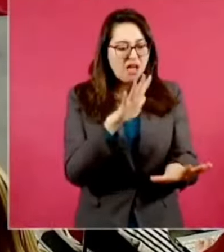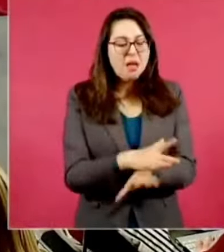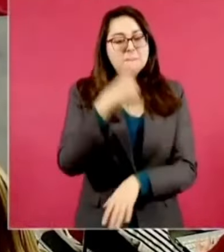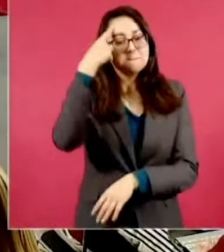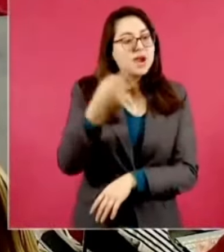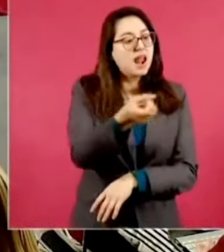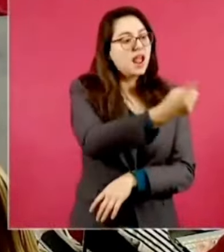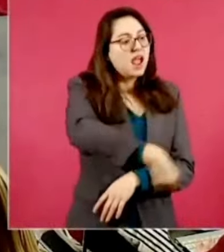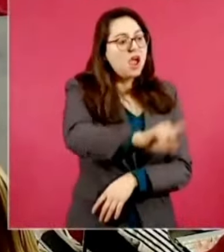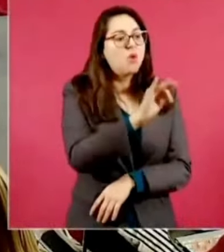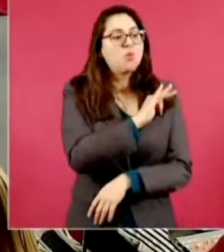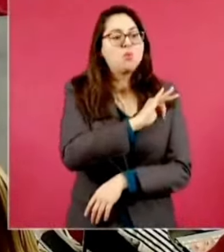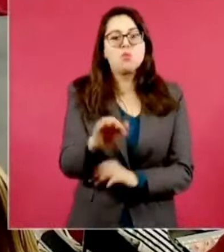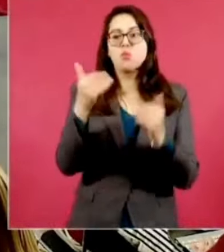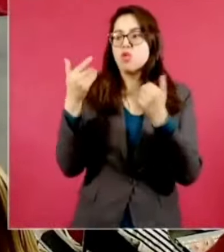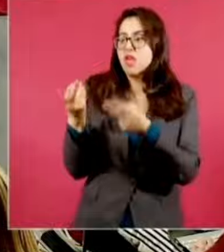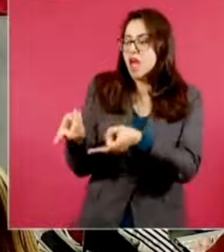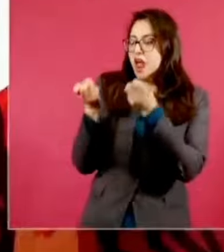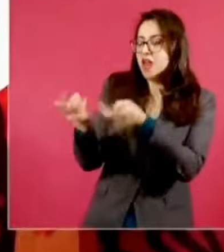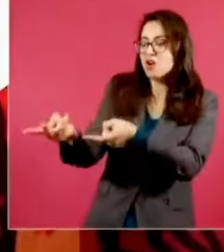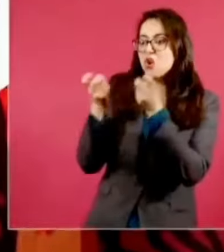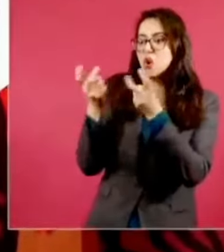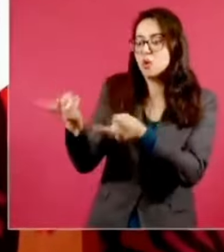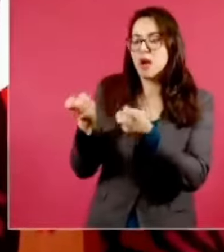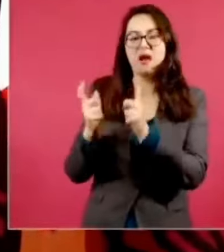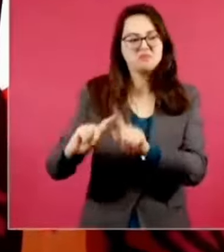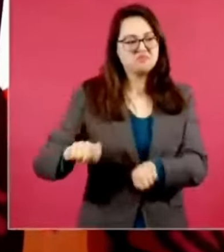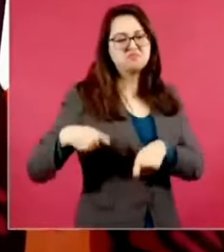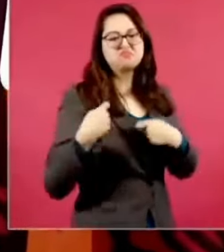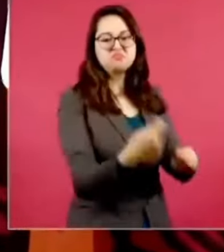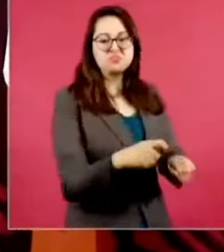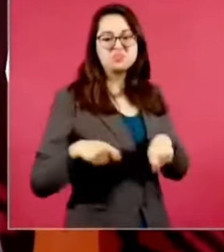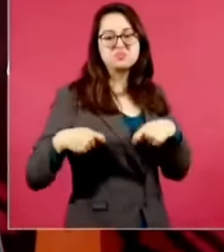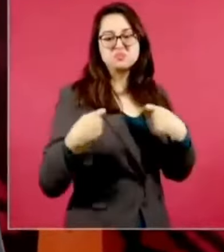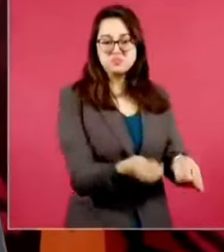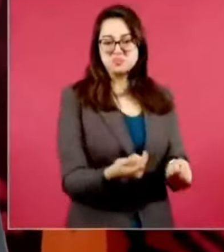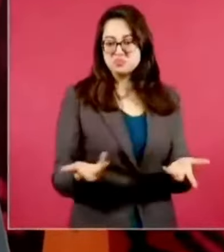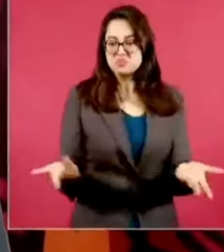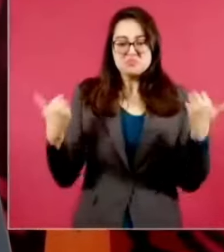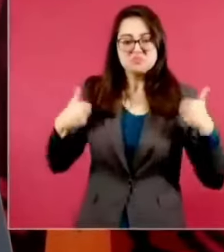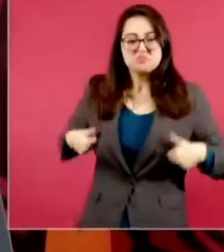corrupción y la entrega de bienes del pueblo y de la nación a una minoría.